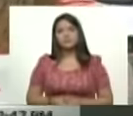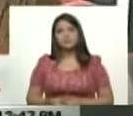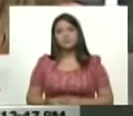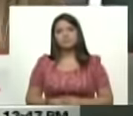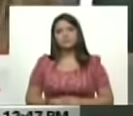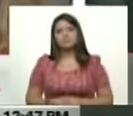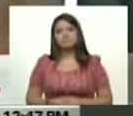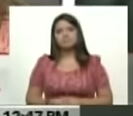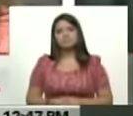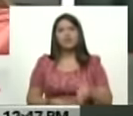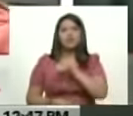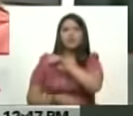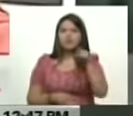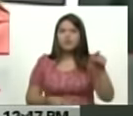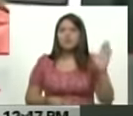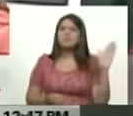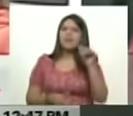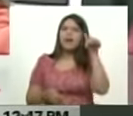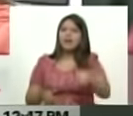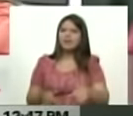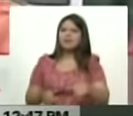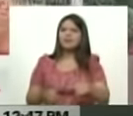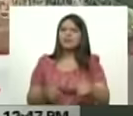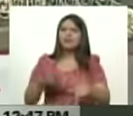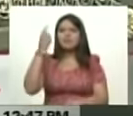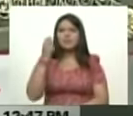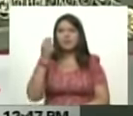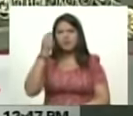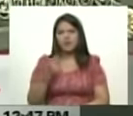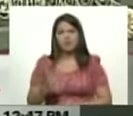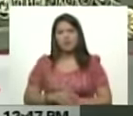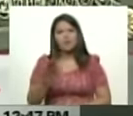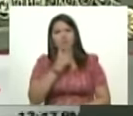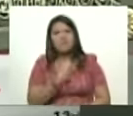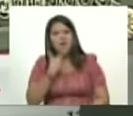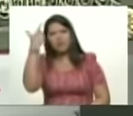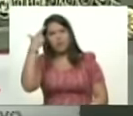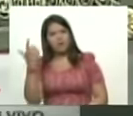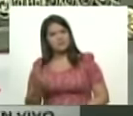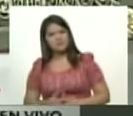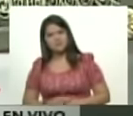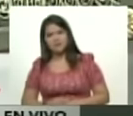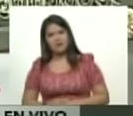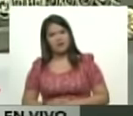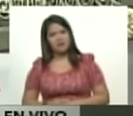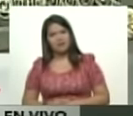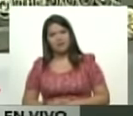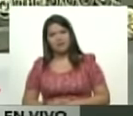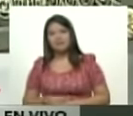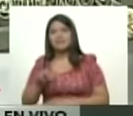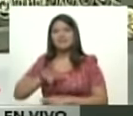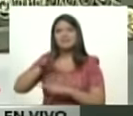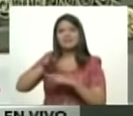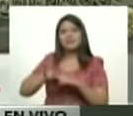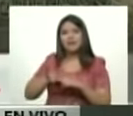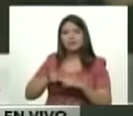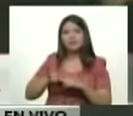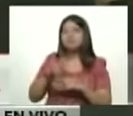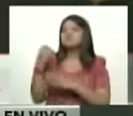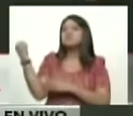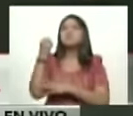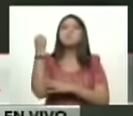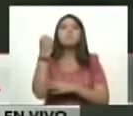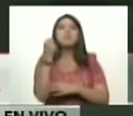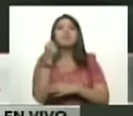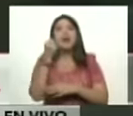que ustedes vinieran hoy a asumir esas curules? ¿No les da vergüenza que se están sentando sobre las lágrimas y el dolor